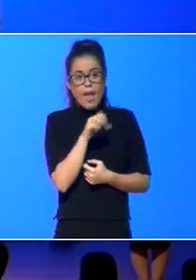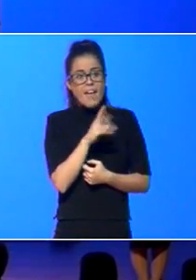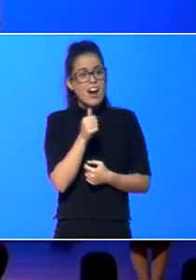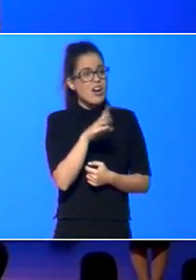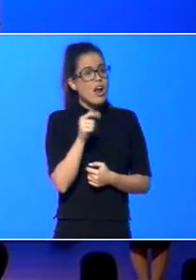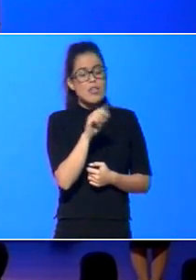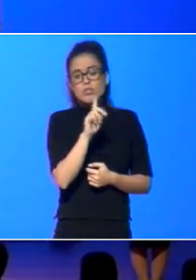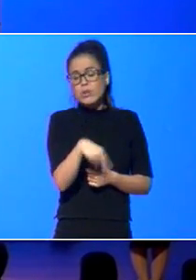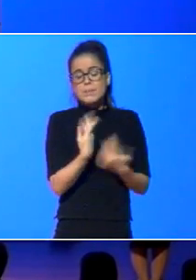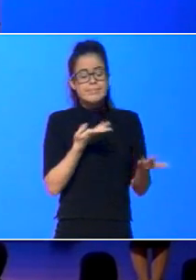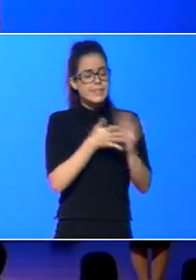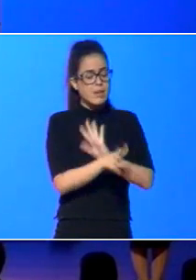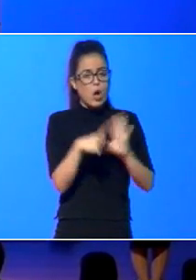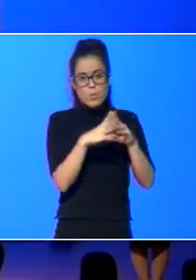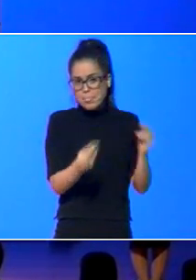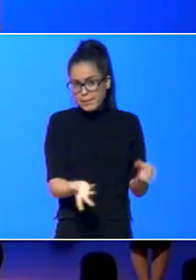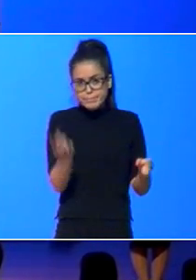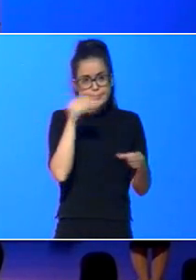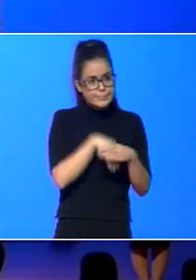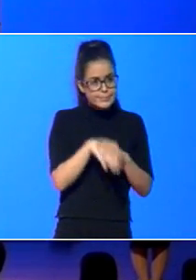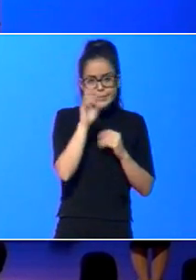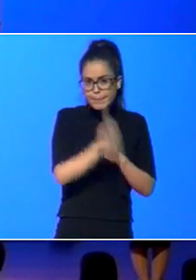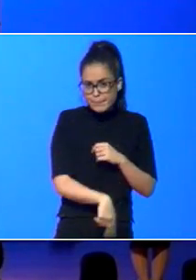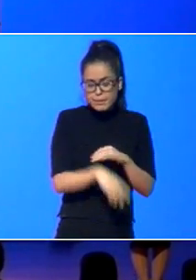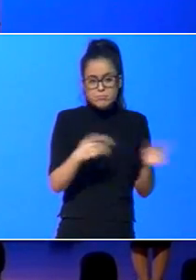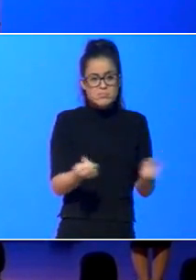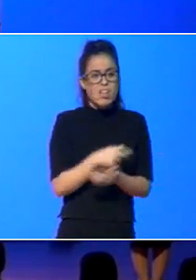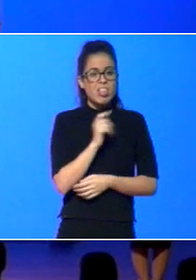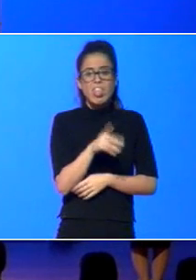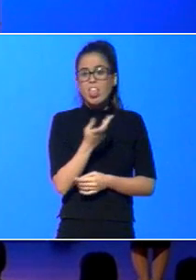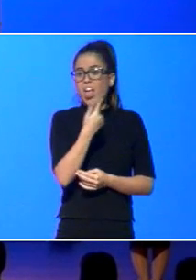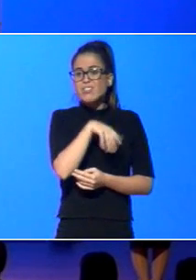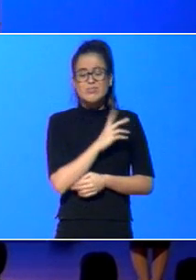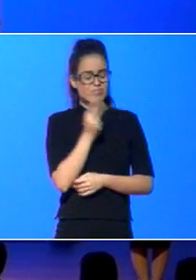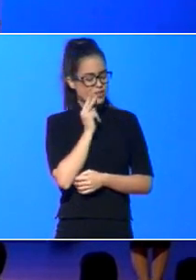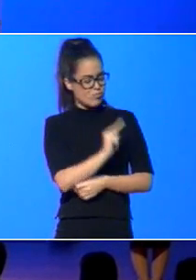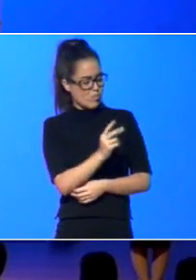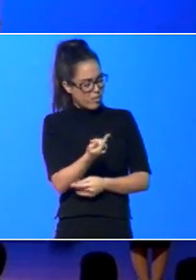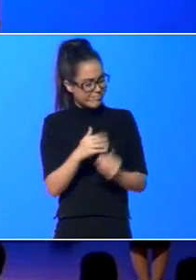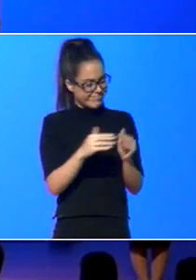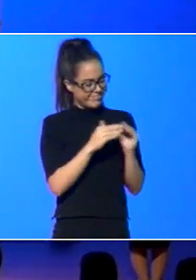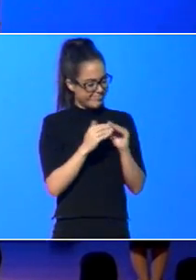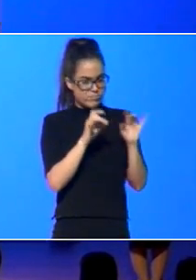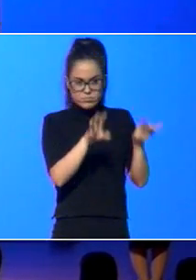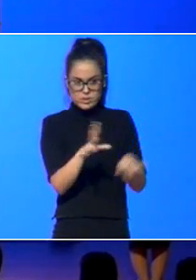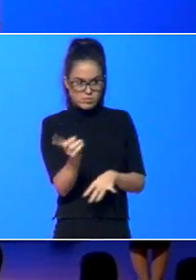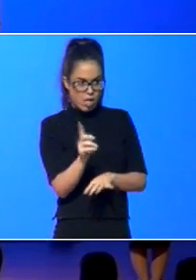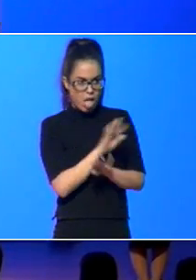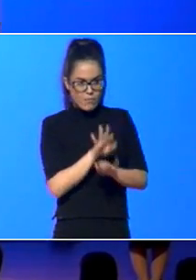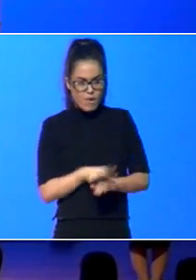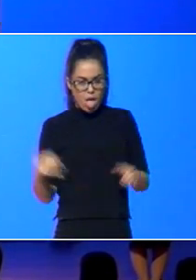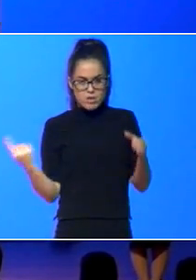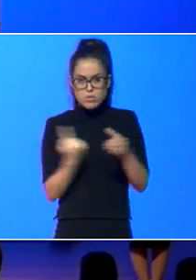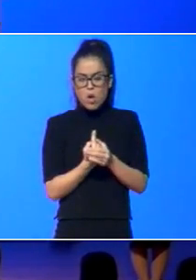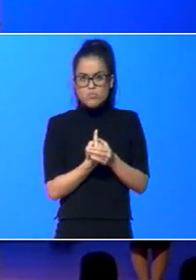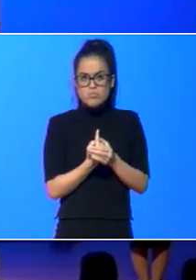decir, no se nos mira como iguales. Y este es un poco el problema. O sea, la falta de inclusión, podemos estar